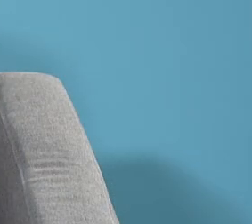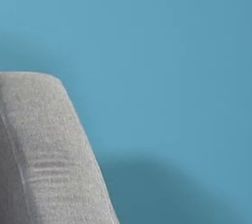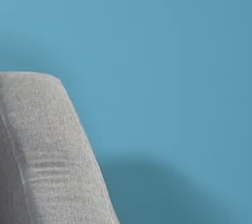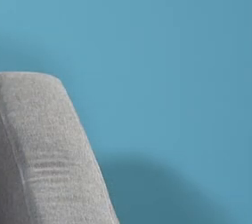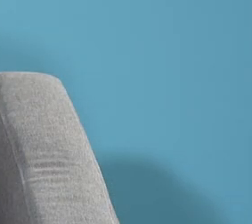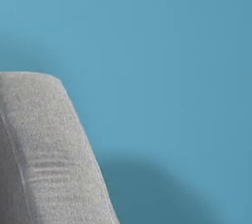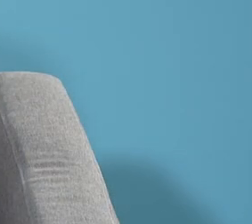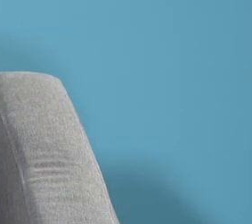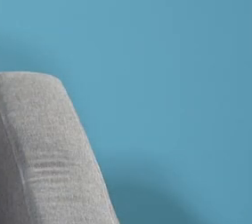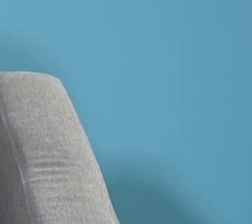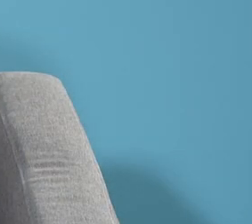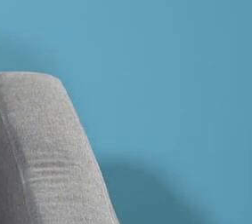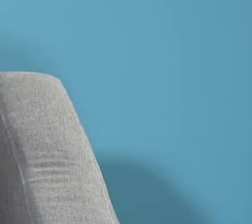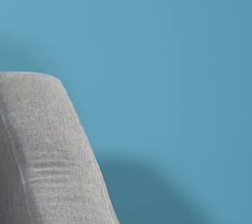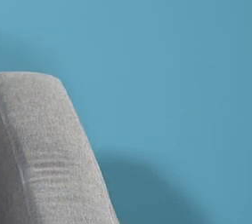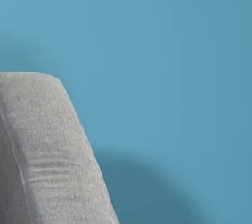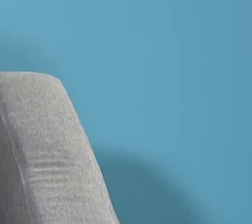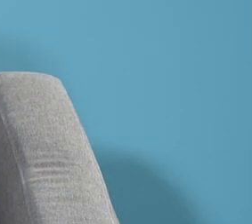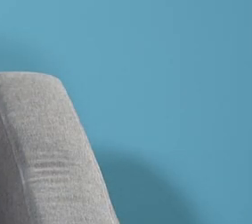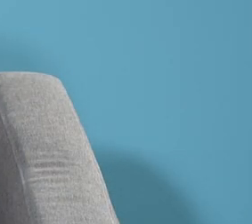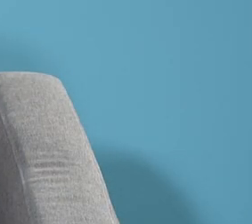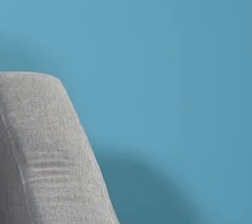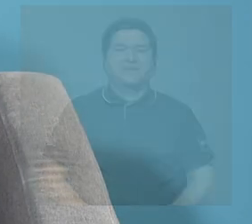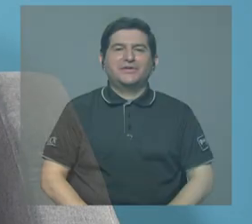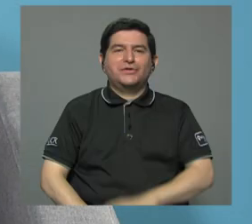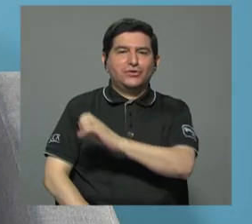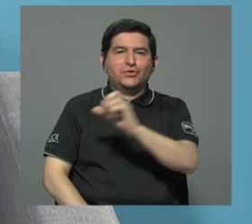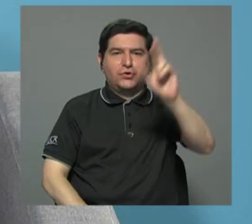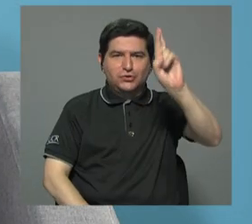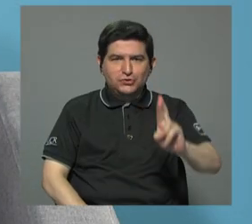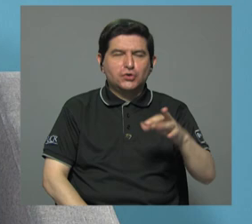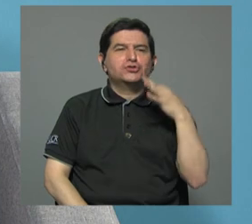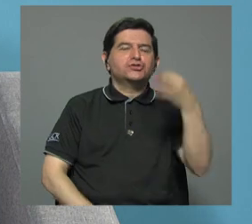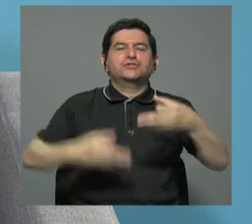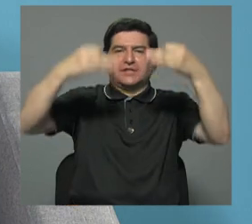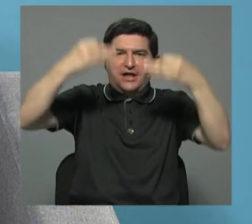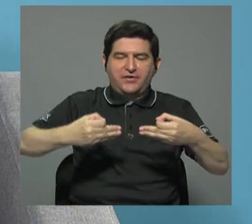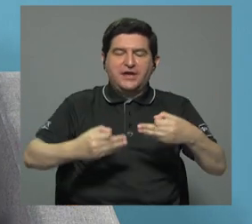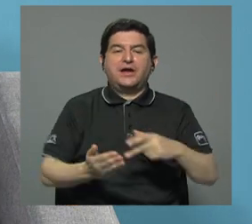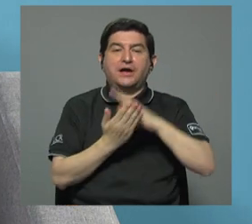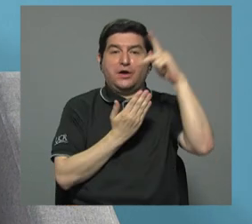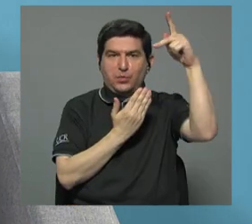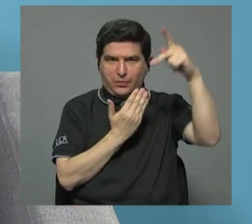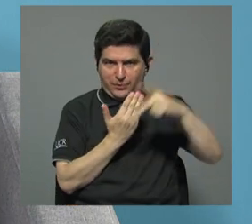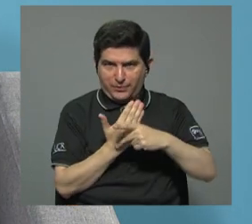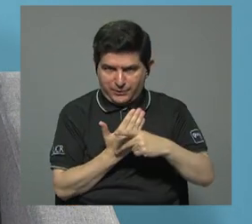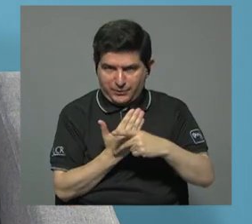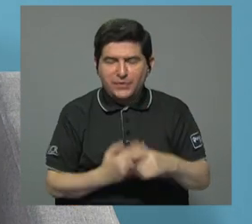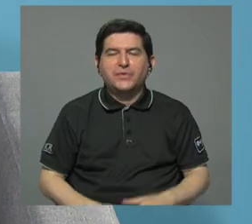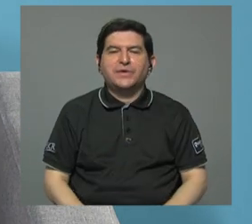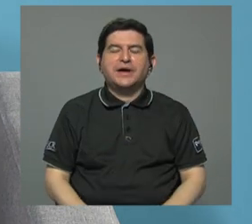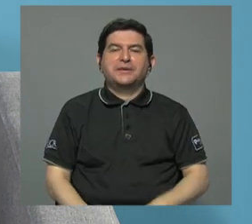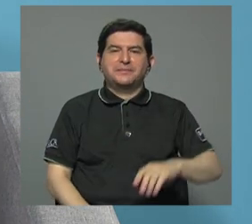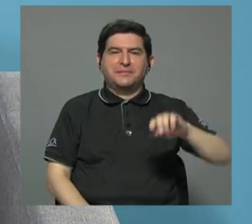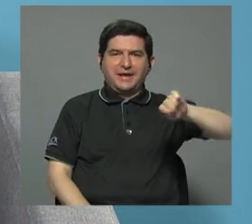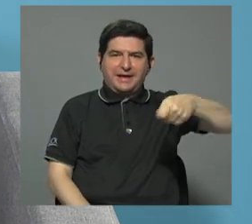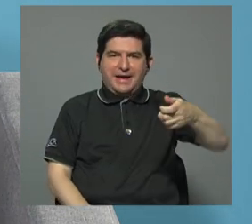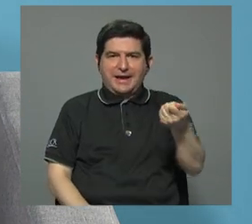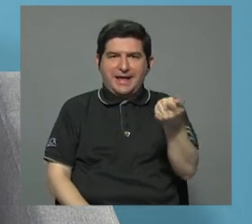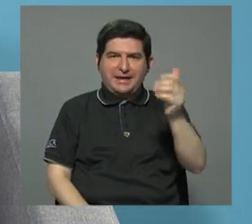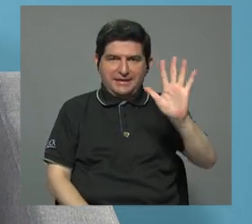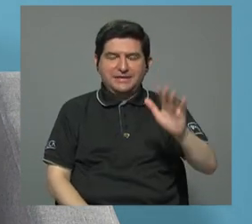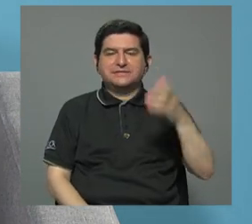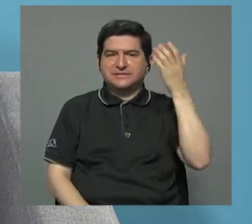Muy buenas noches, bienvenidos y bienvenidas a Costa Rica en Juego, un espacio, una producción de Canal 15,